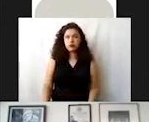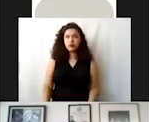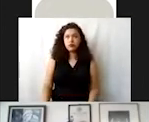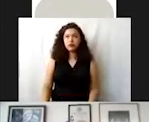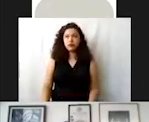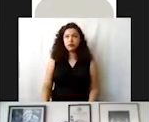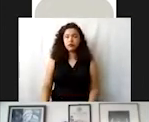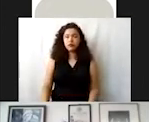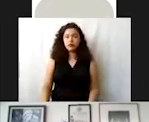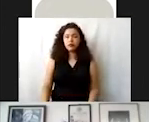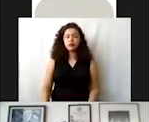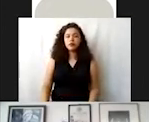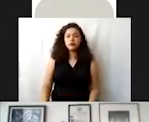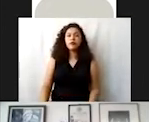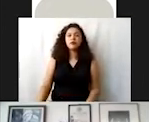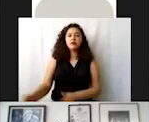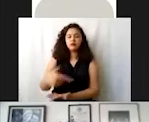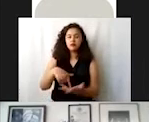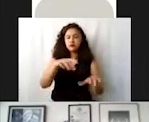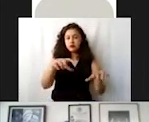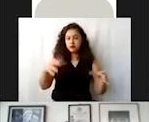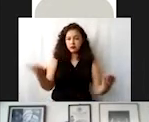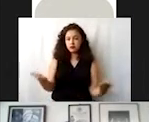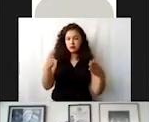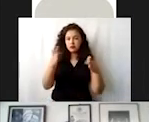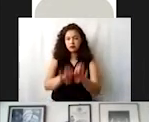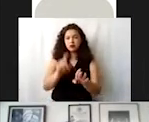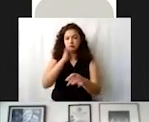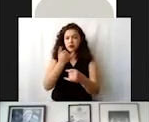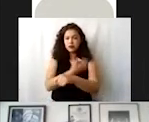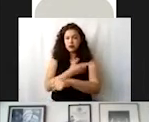el cierre de establecimientos con también la ficha de trámite,